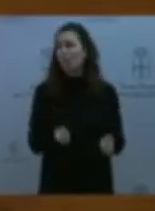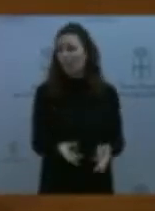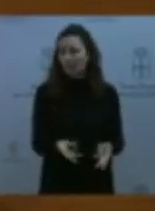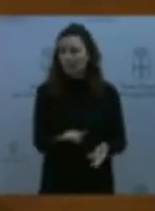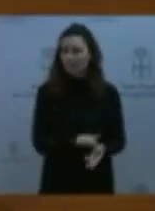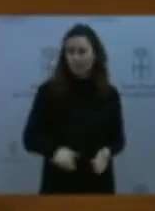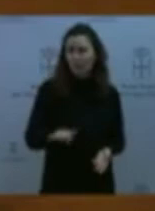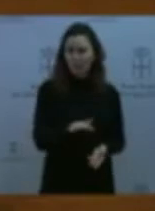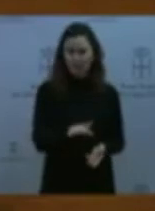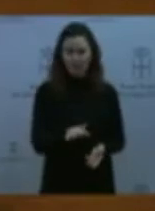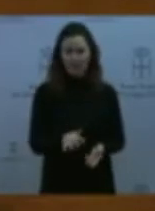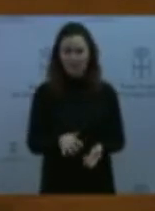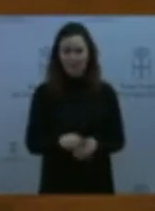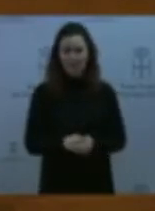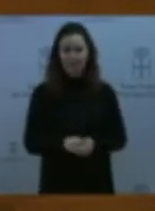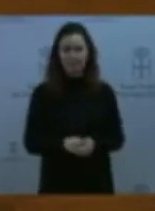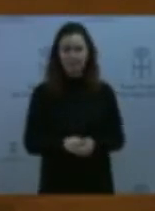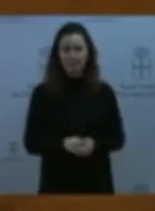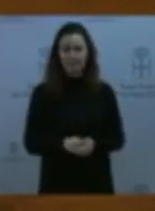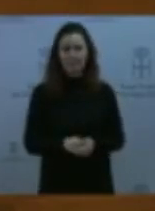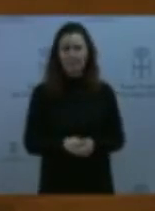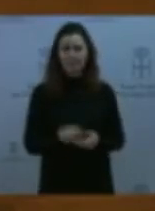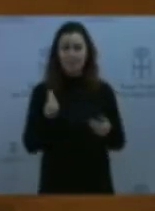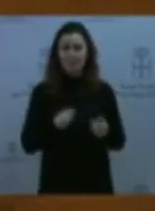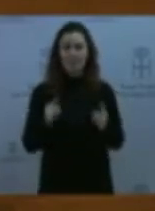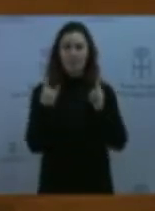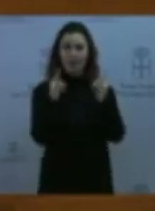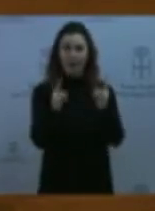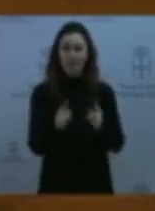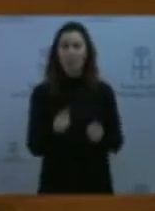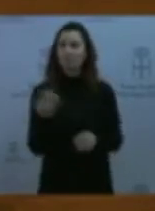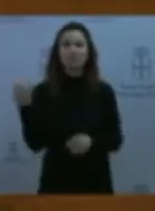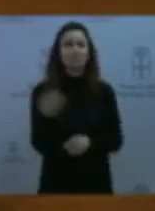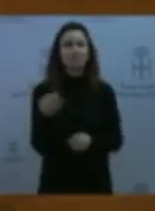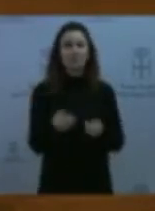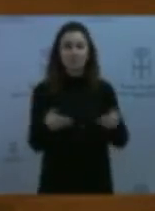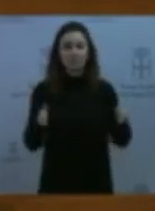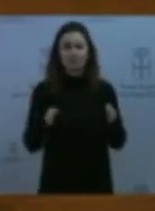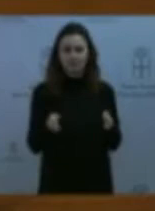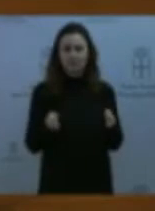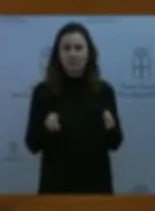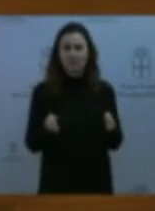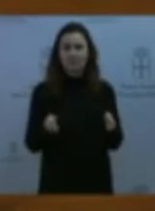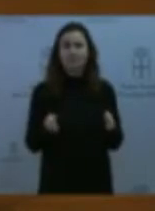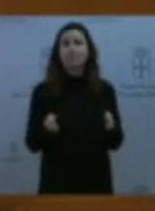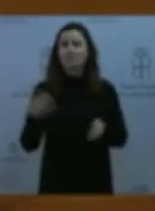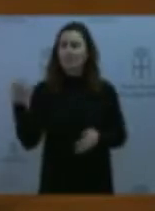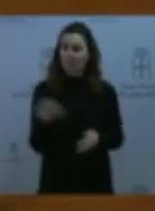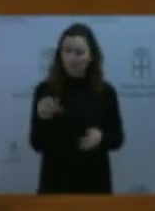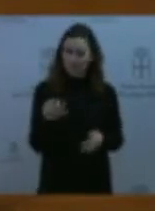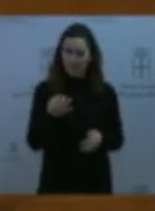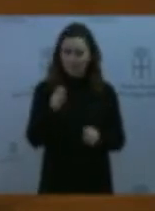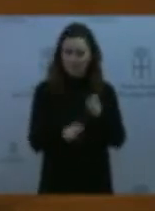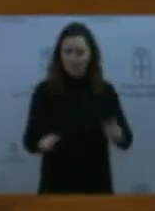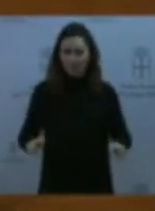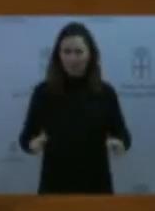la zona de arbolada, que es obligatorio el acotamiento y el cierre por los propietarios, se han cerrado? Porque se